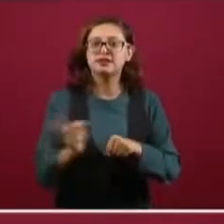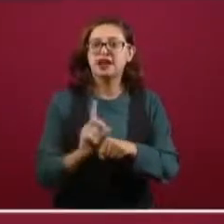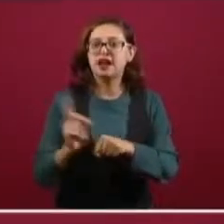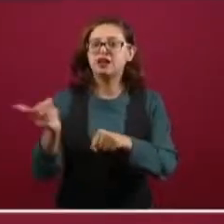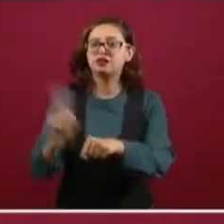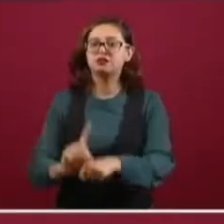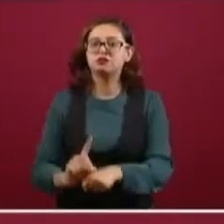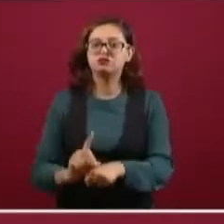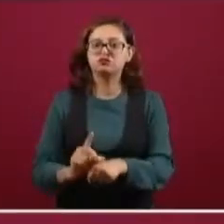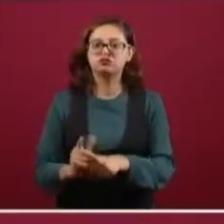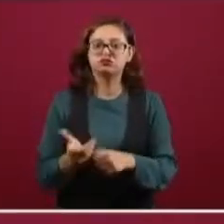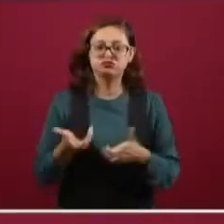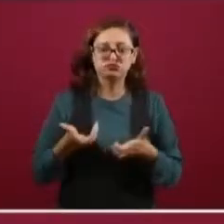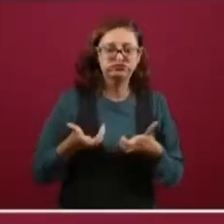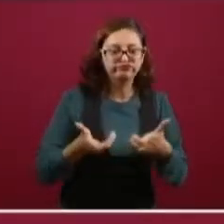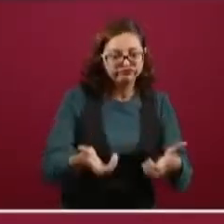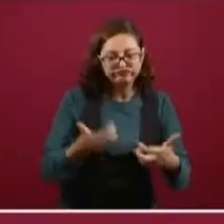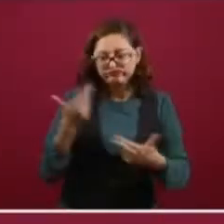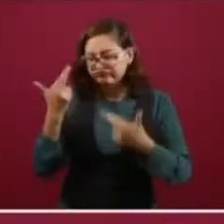de caminos,